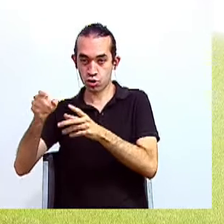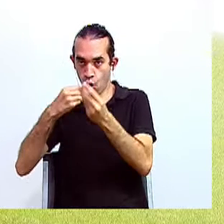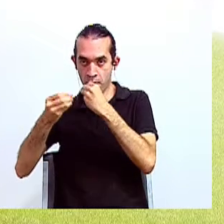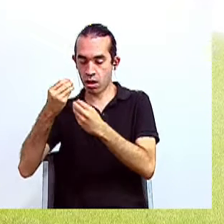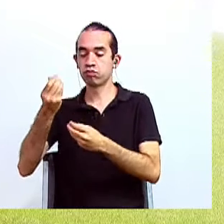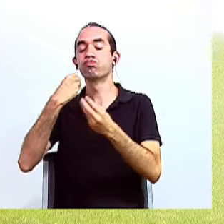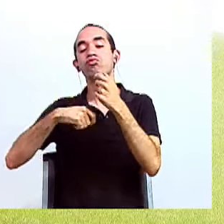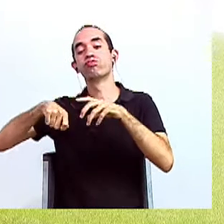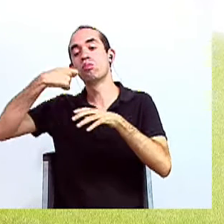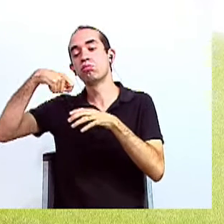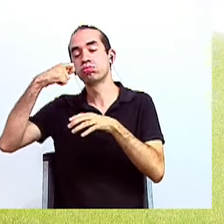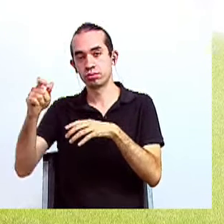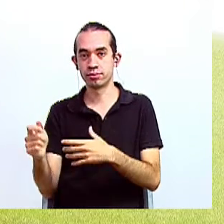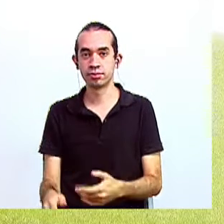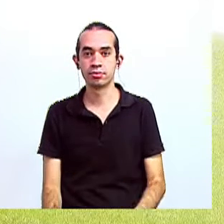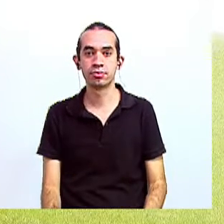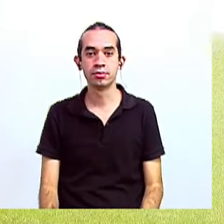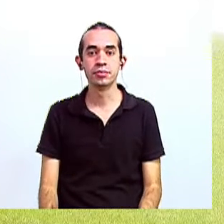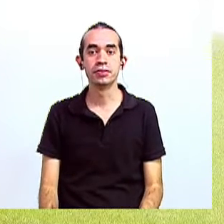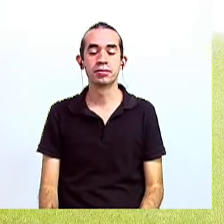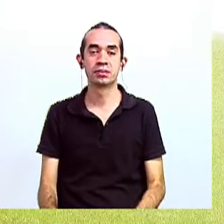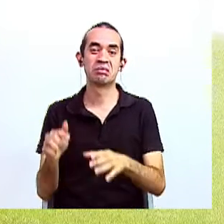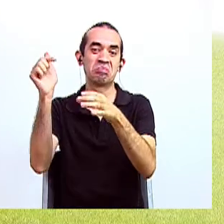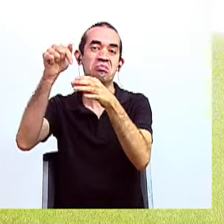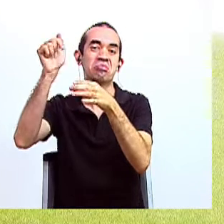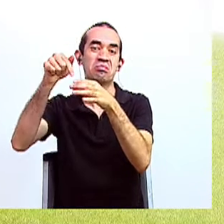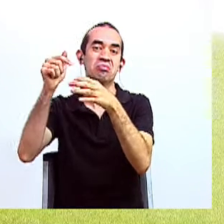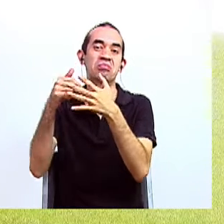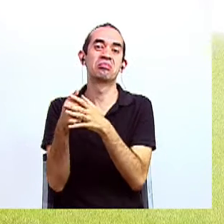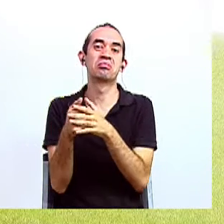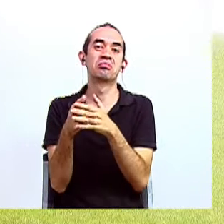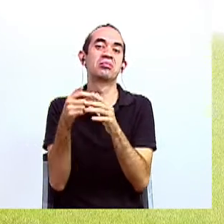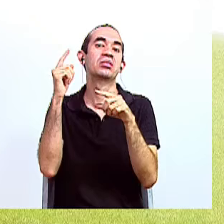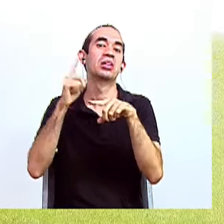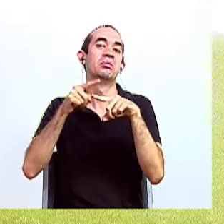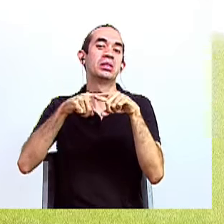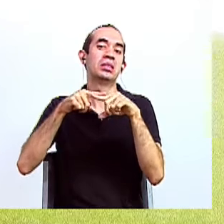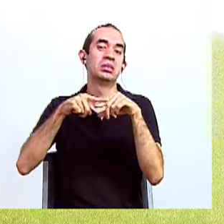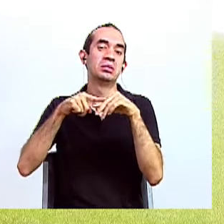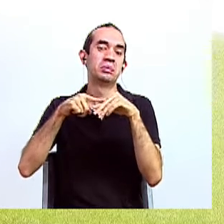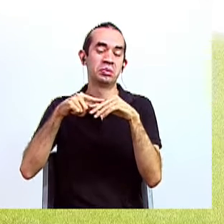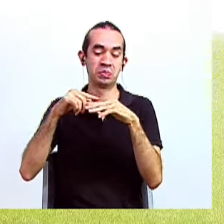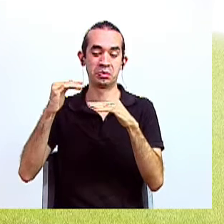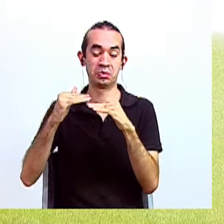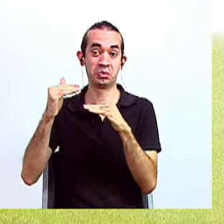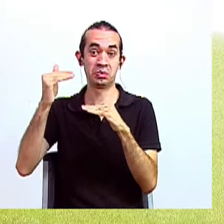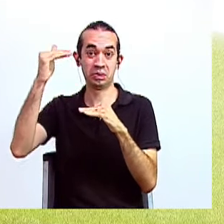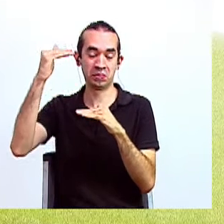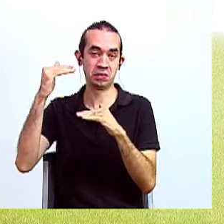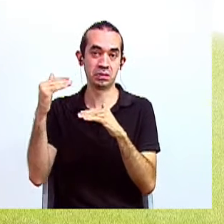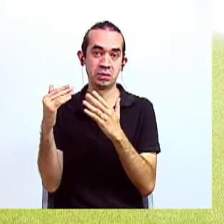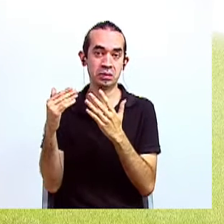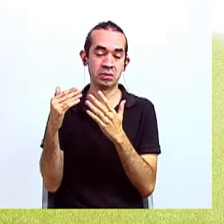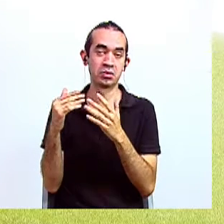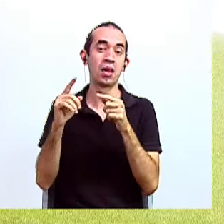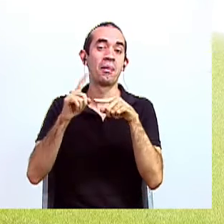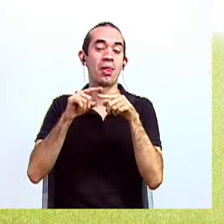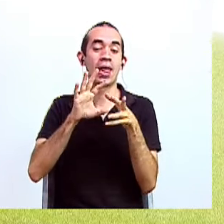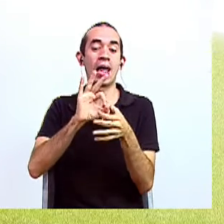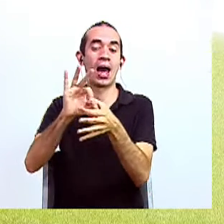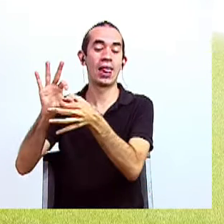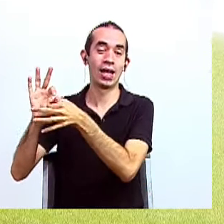elaborados. Dentro de este nivel encontramos una escala según la posición del organismo en la cadena